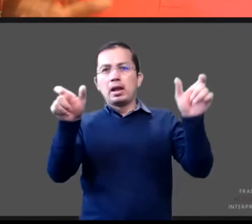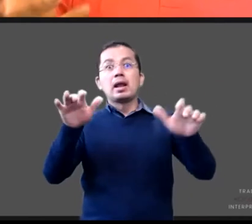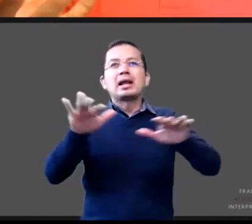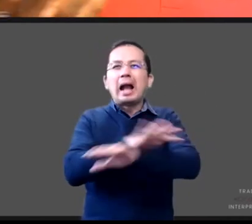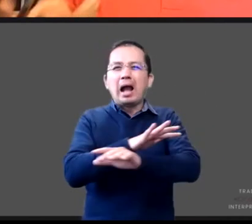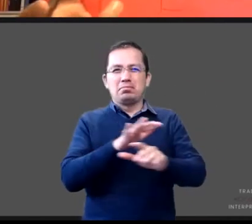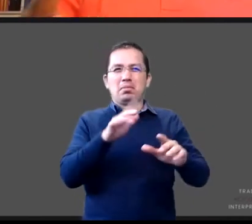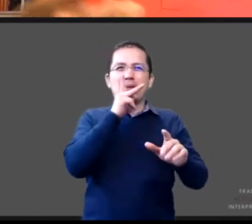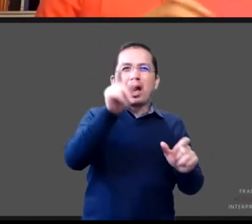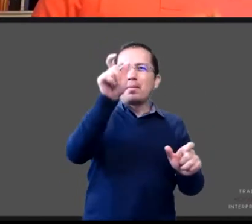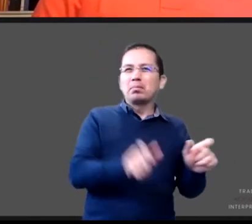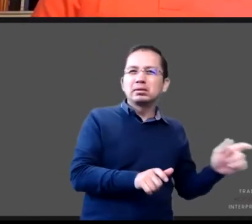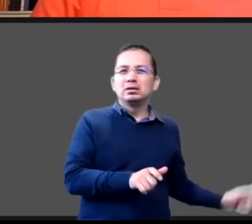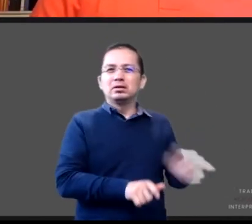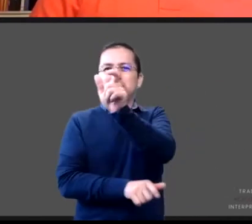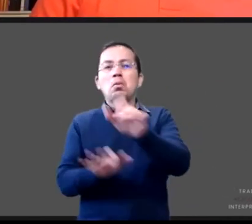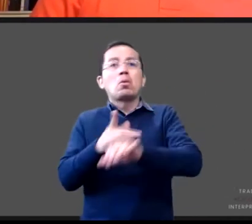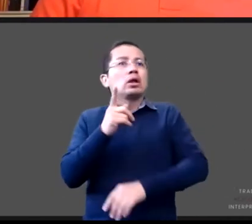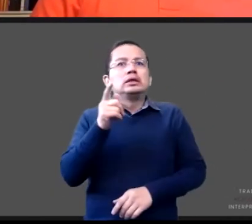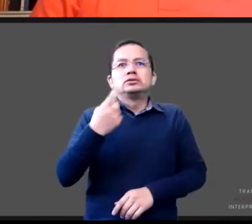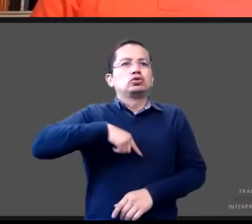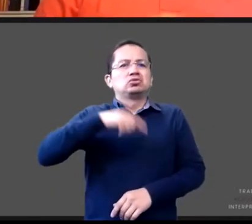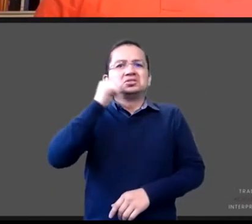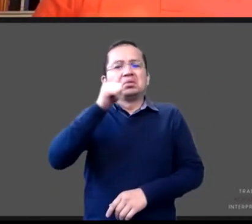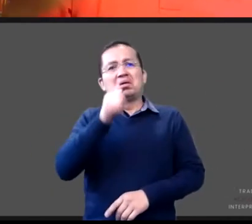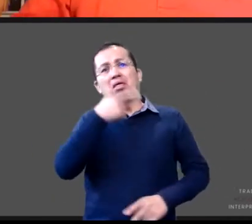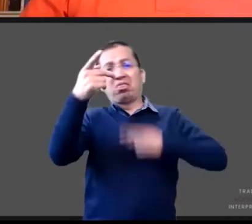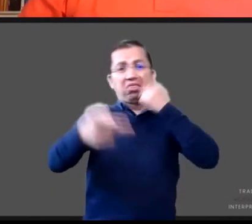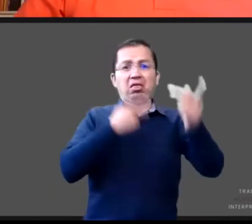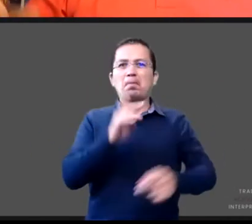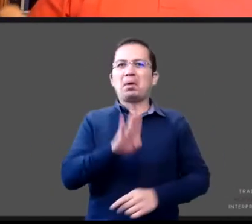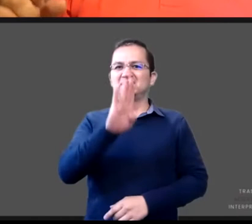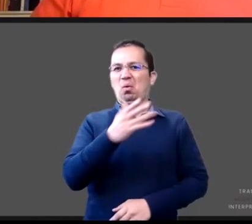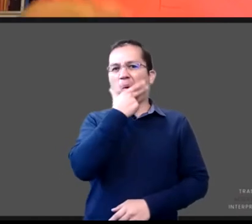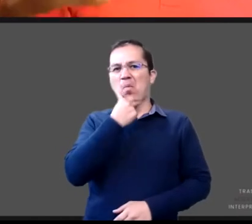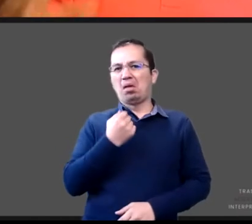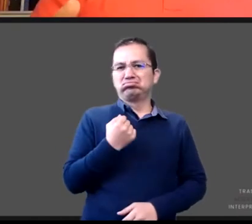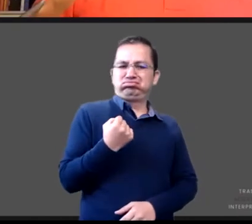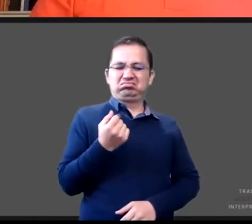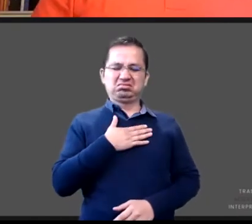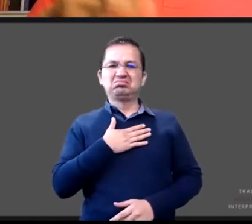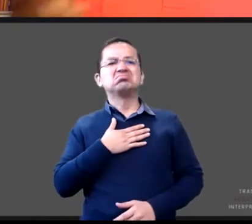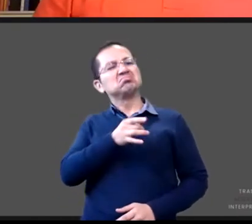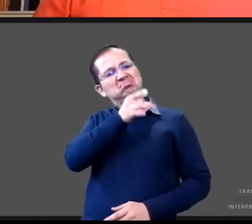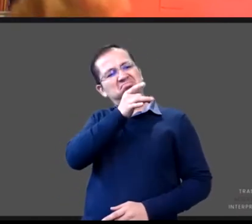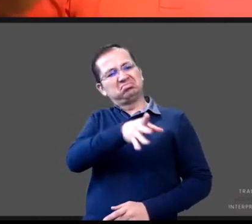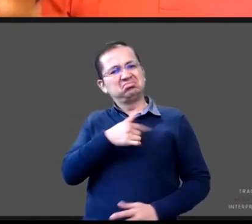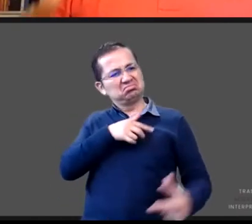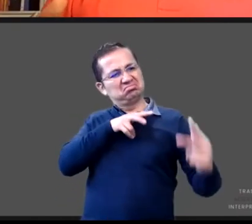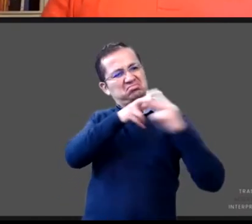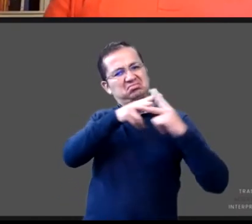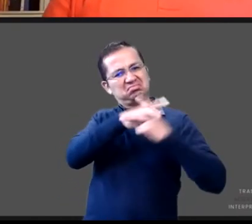Pero que lleva íncito el tema de la violencia, la idea de luchar, ¿no? La idea de vencer, la idea